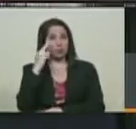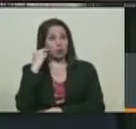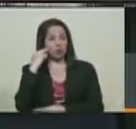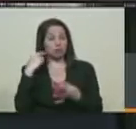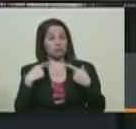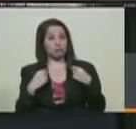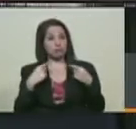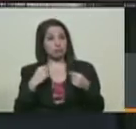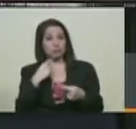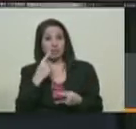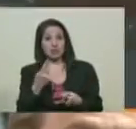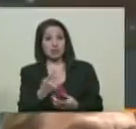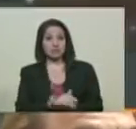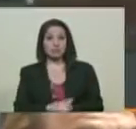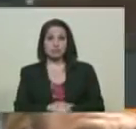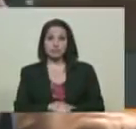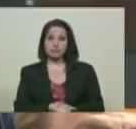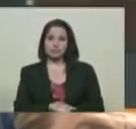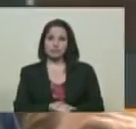de este año, camarada?